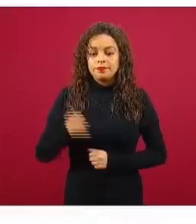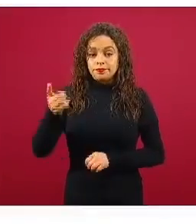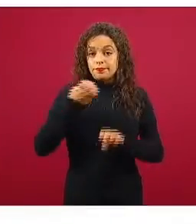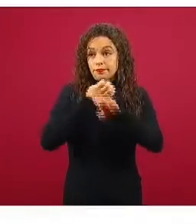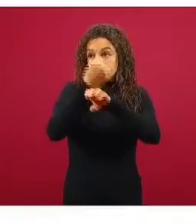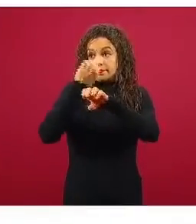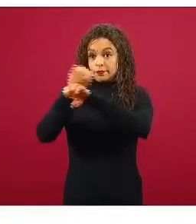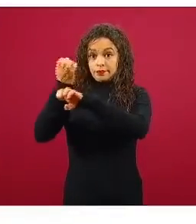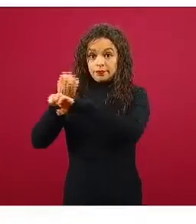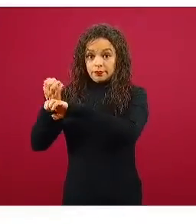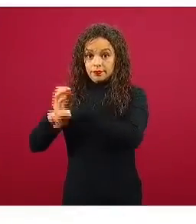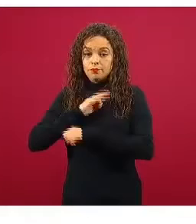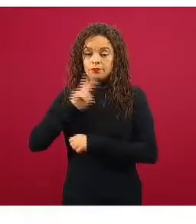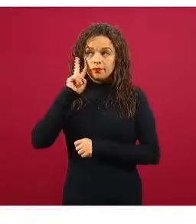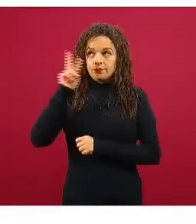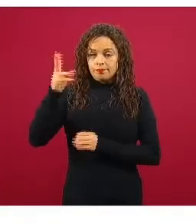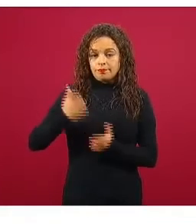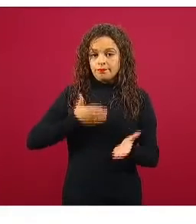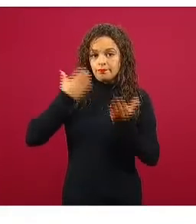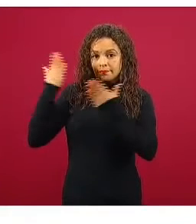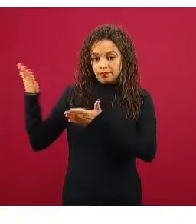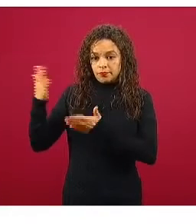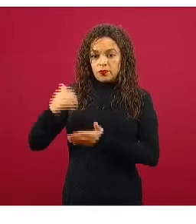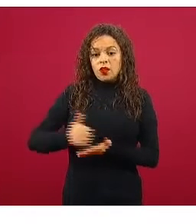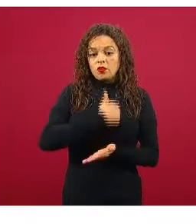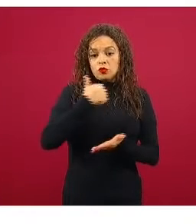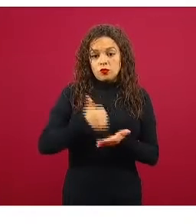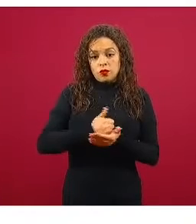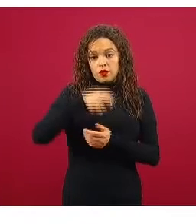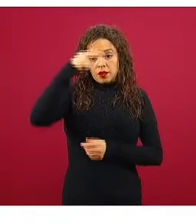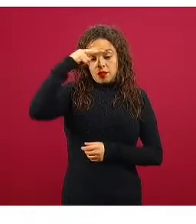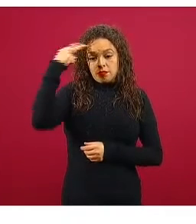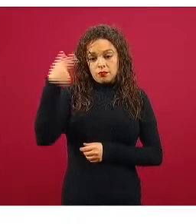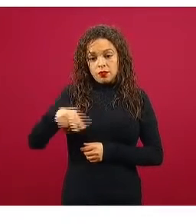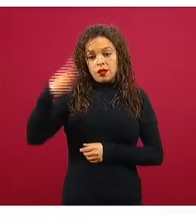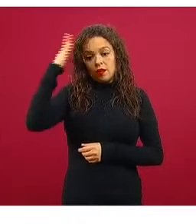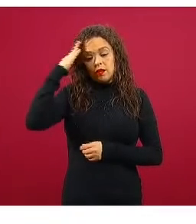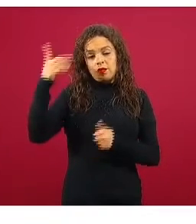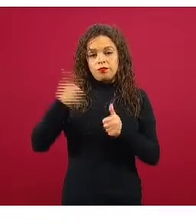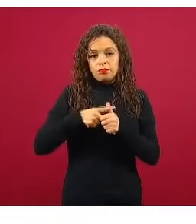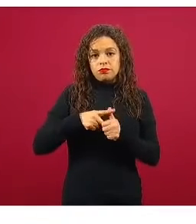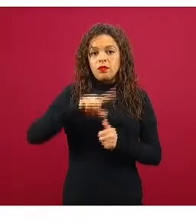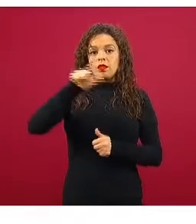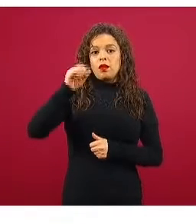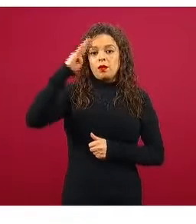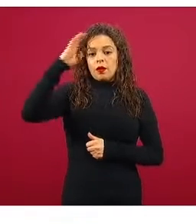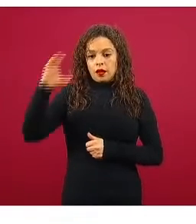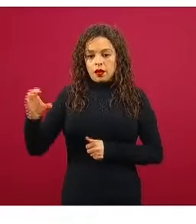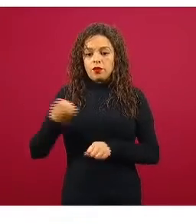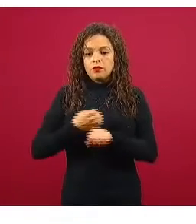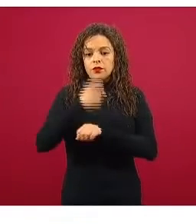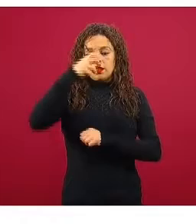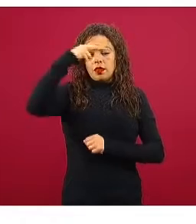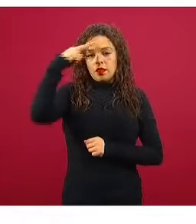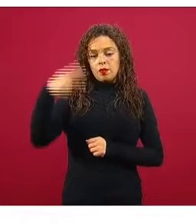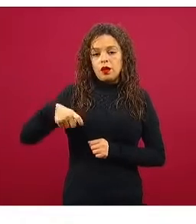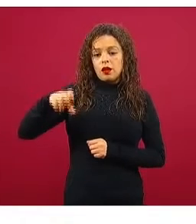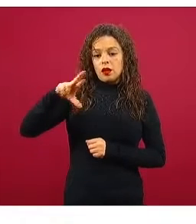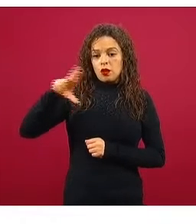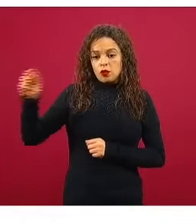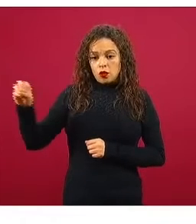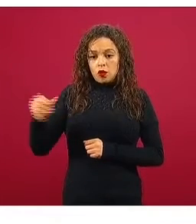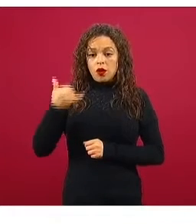federativa. Vemos que continúan Ciudad de México, Baja California, el Estado de México, Quintana Roo y ahora se